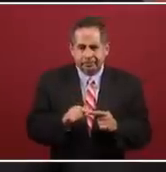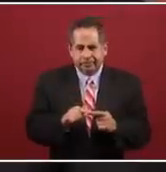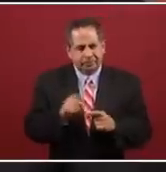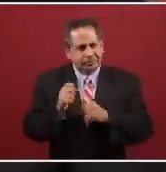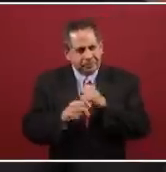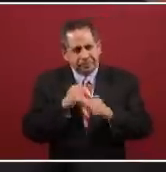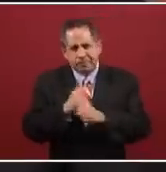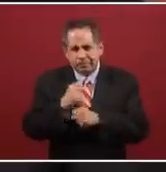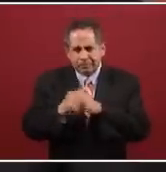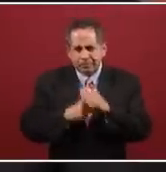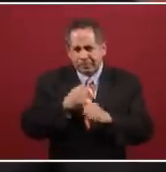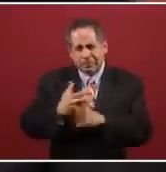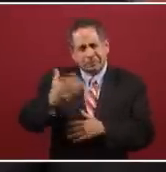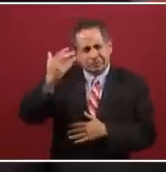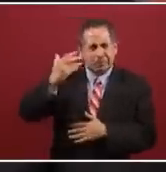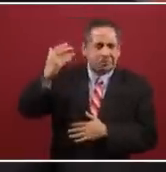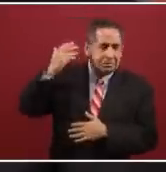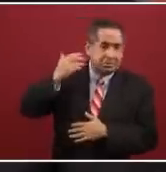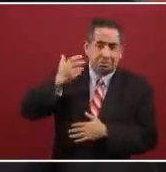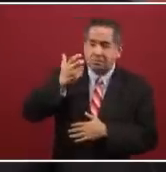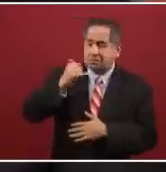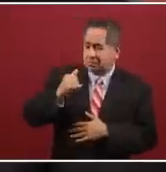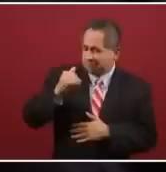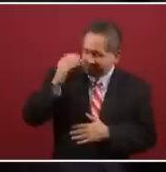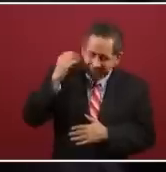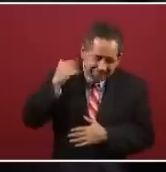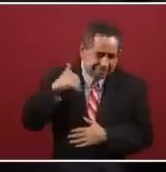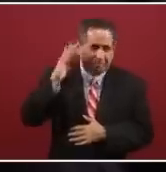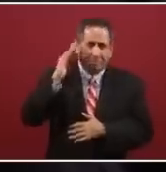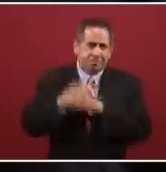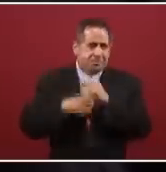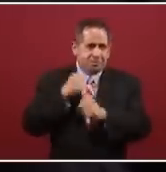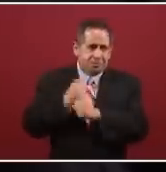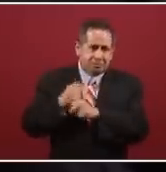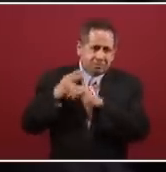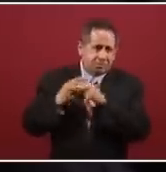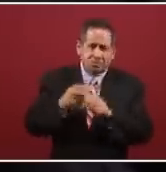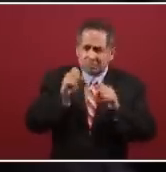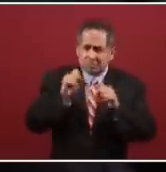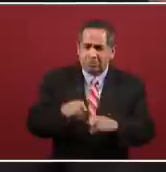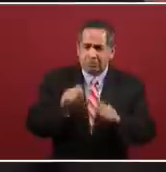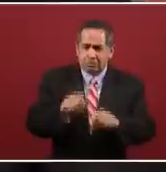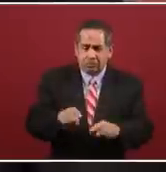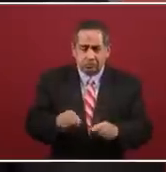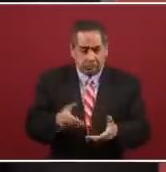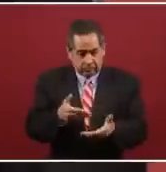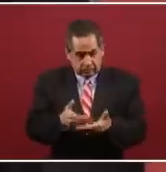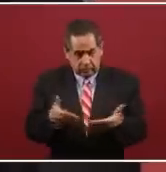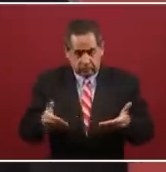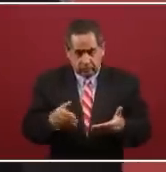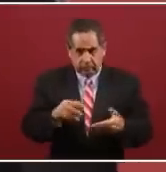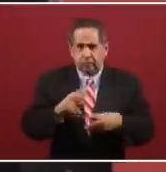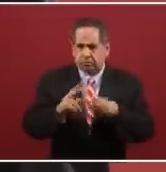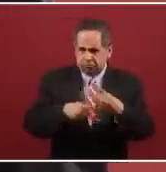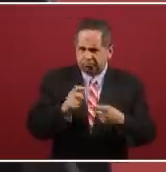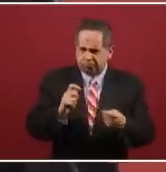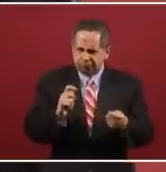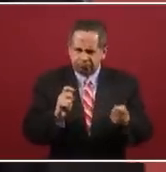durante años, así fue durante años, y ahora va a ser